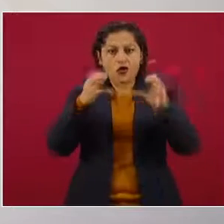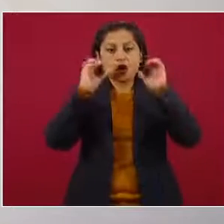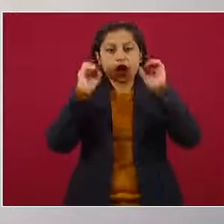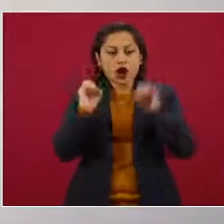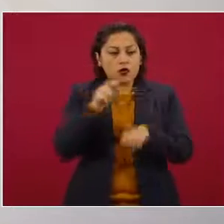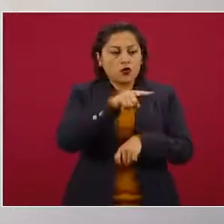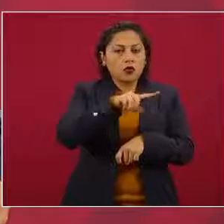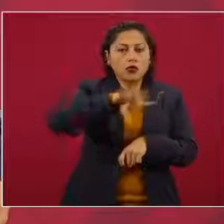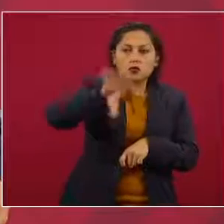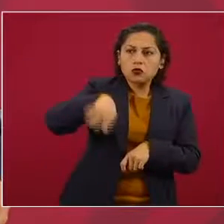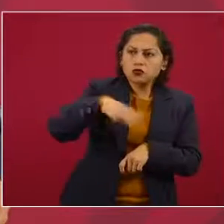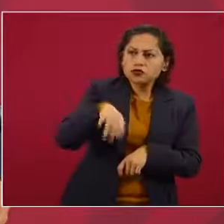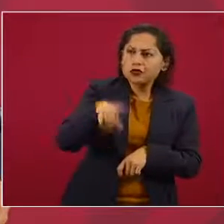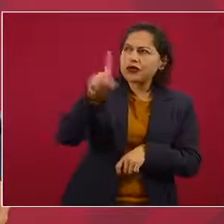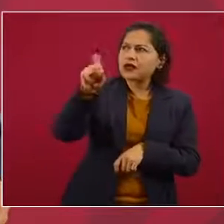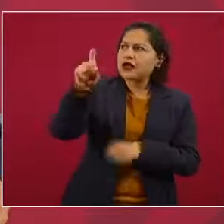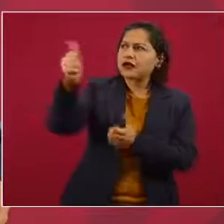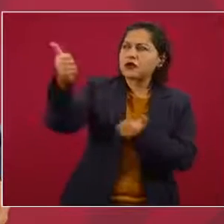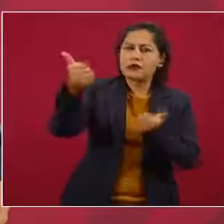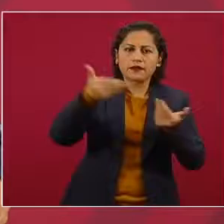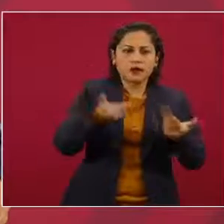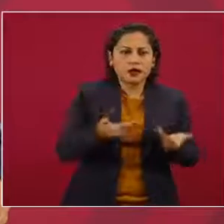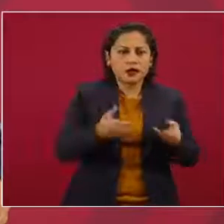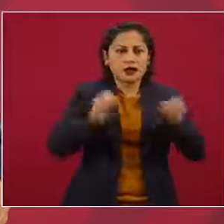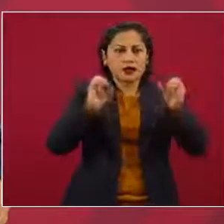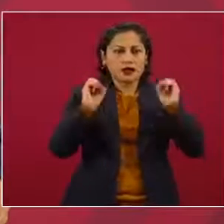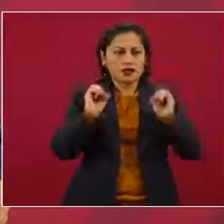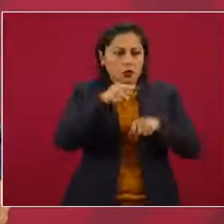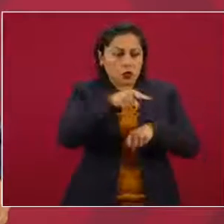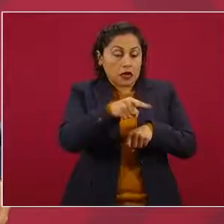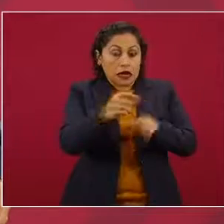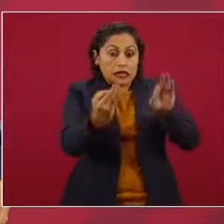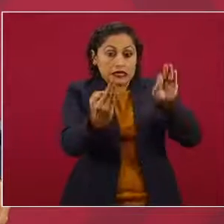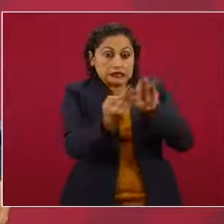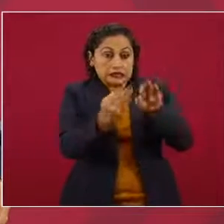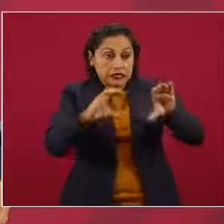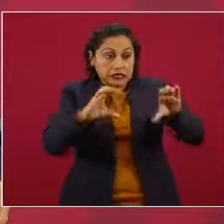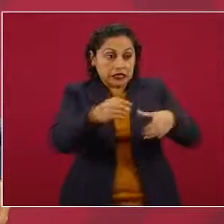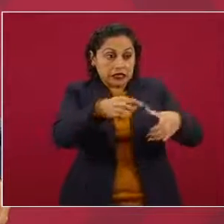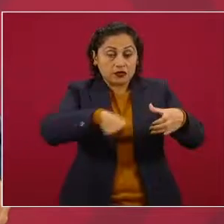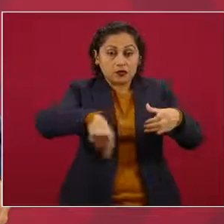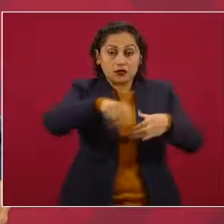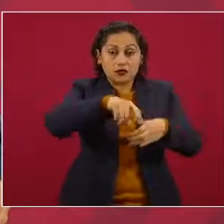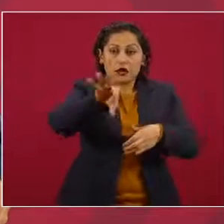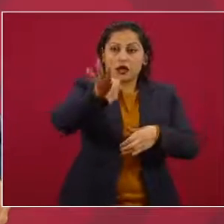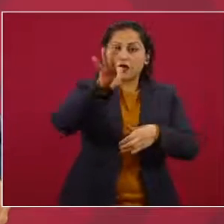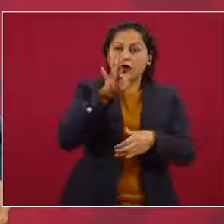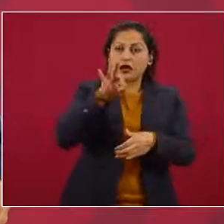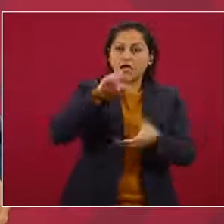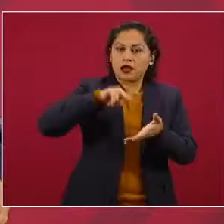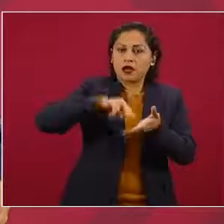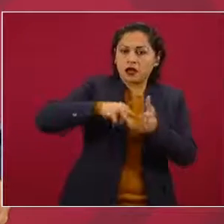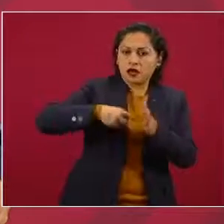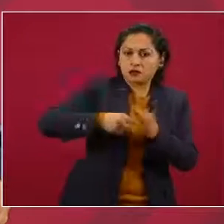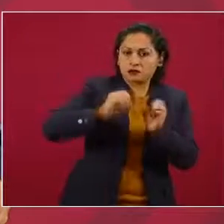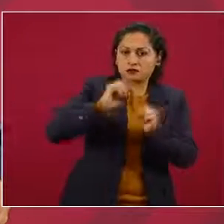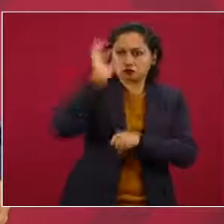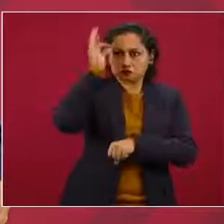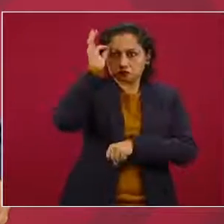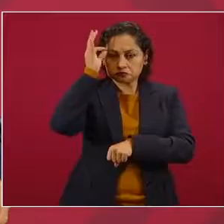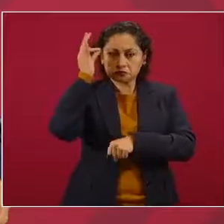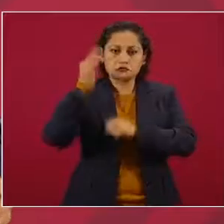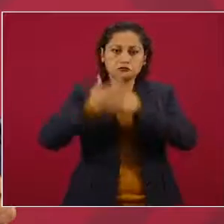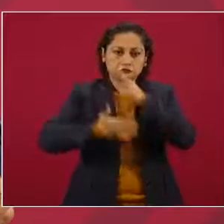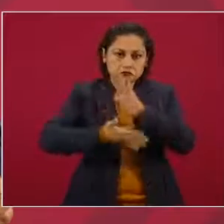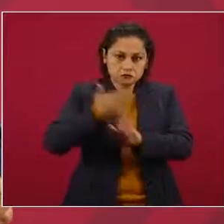Ahí contratan un ingeniero, un maestro de obra, a los que saben